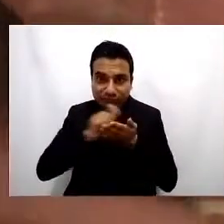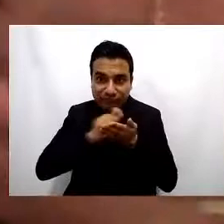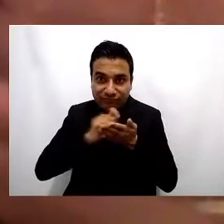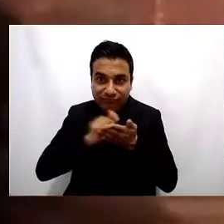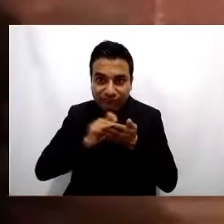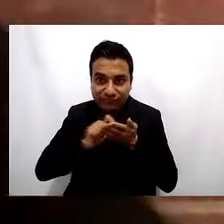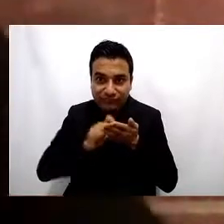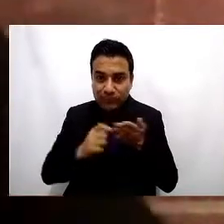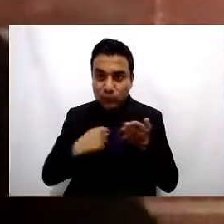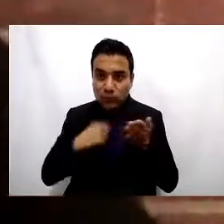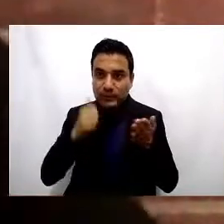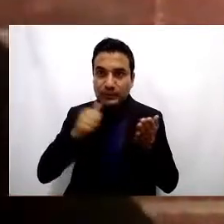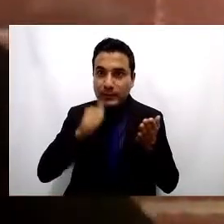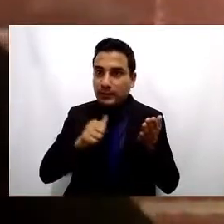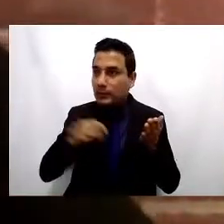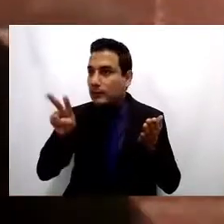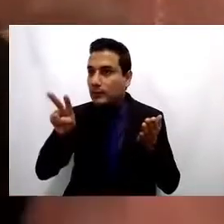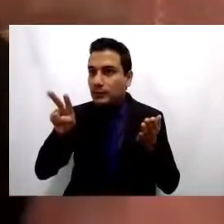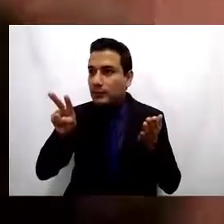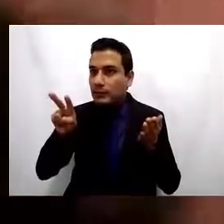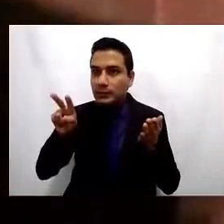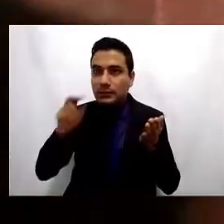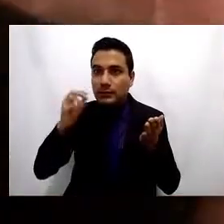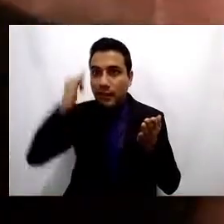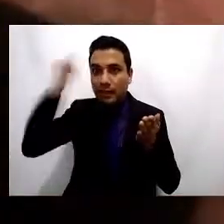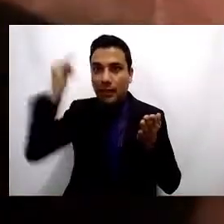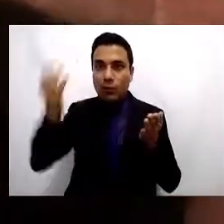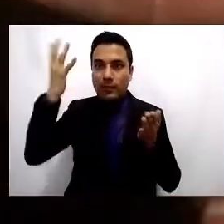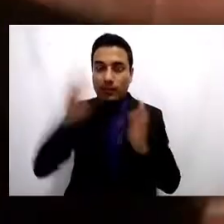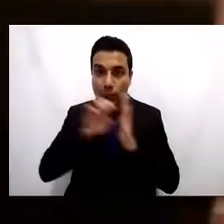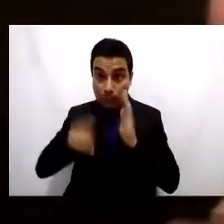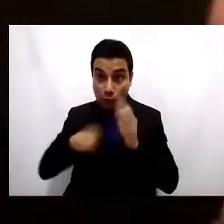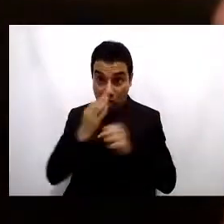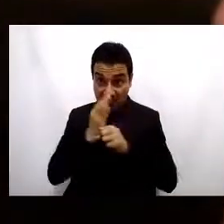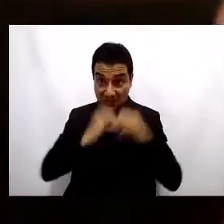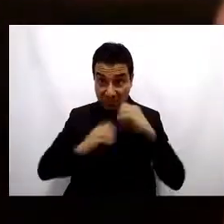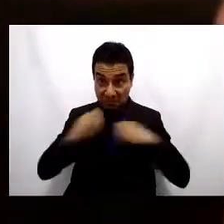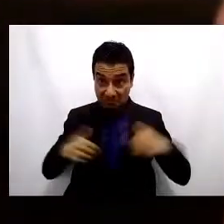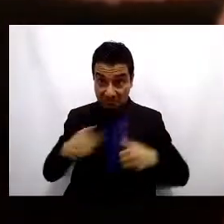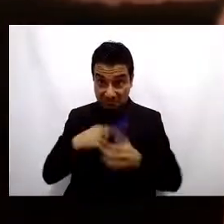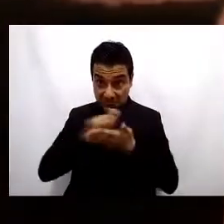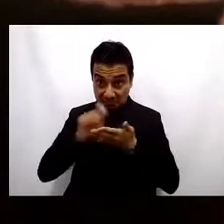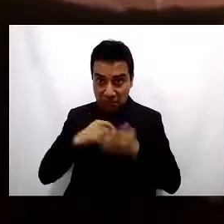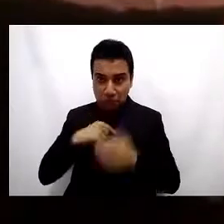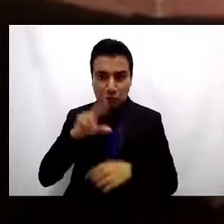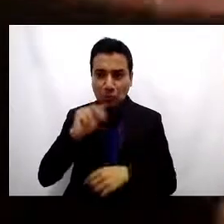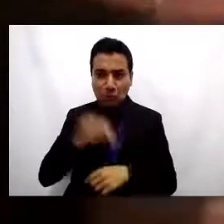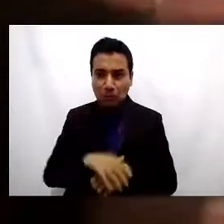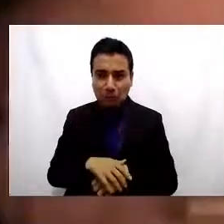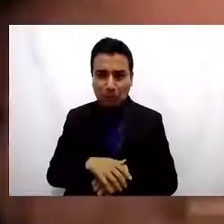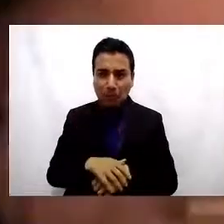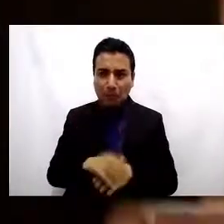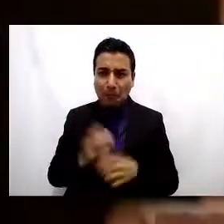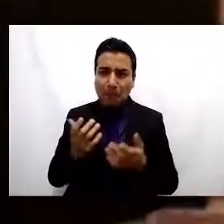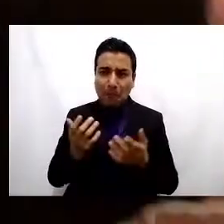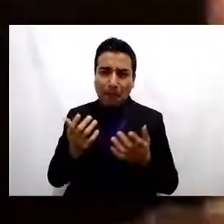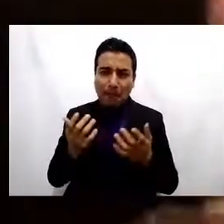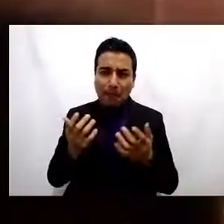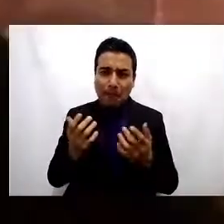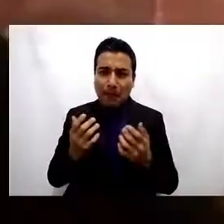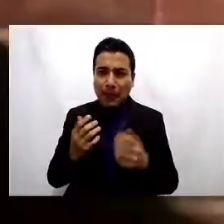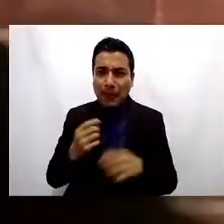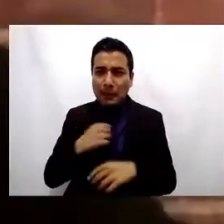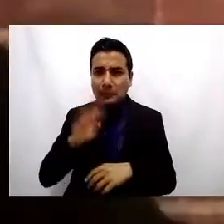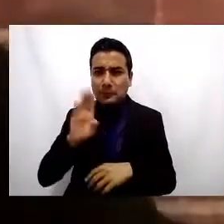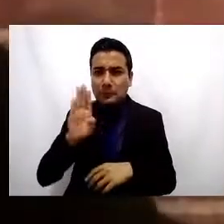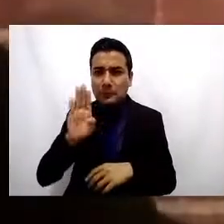que no podemos parar de generar ficción. Yo ahora no estoy escribiendo obras y me he puesto a escribir una saga de relatos que publico en un blog